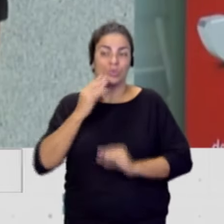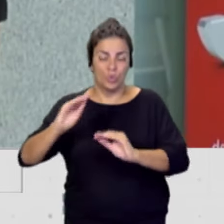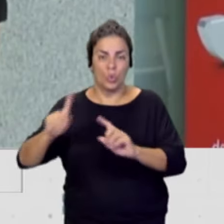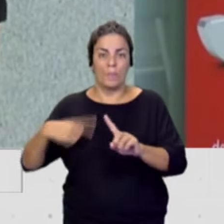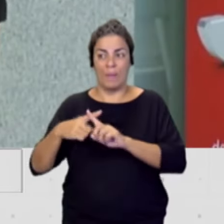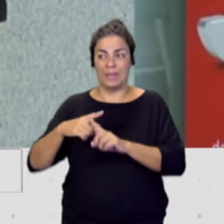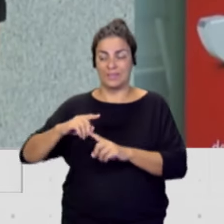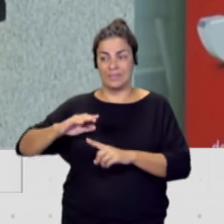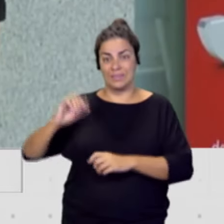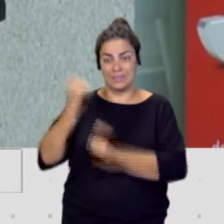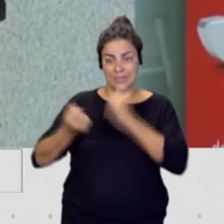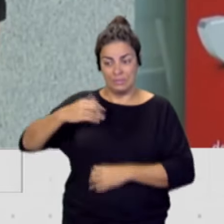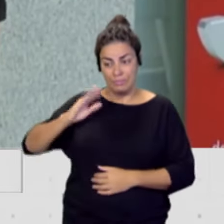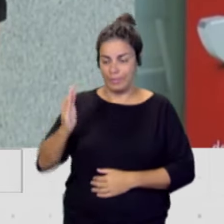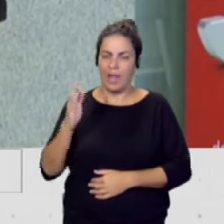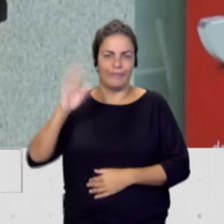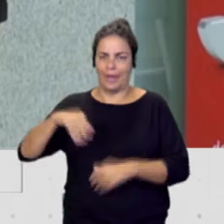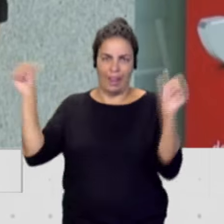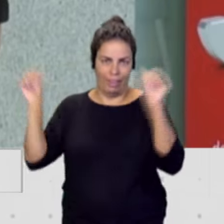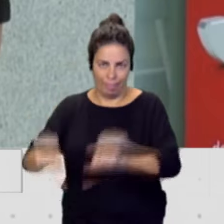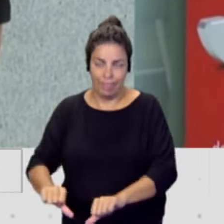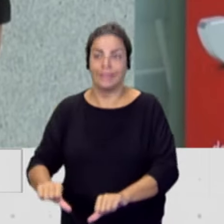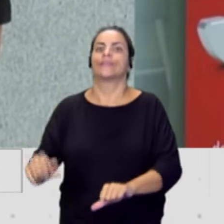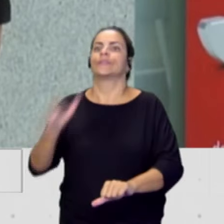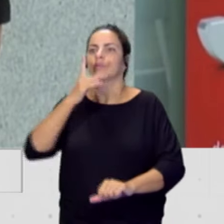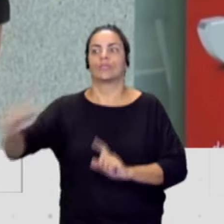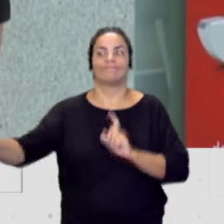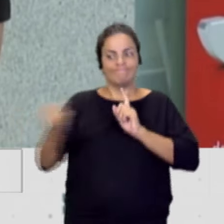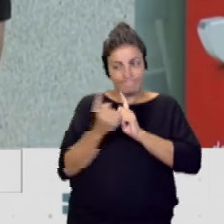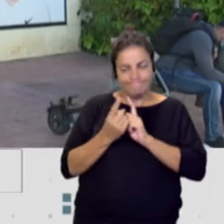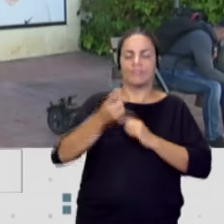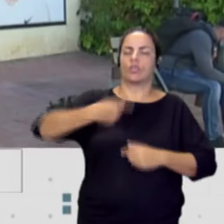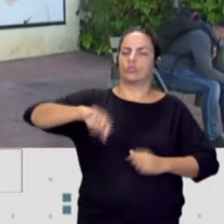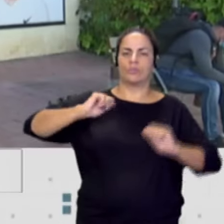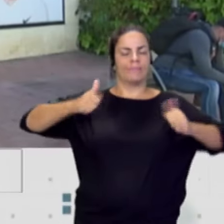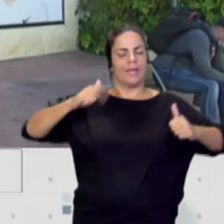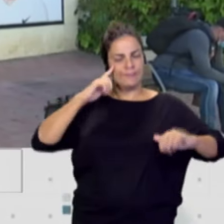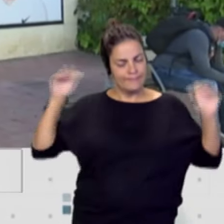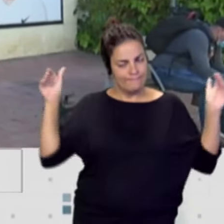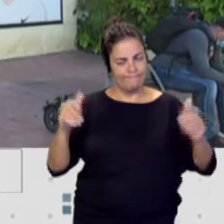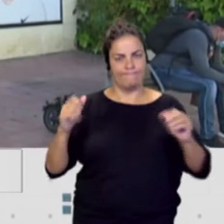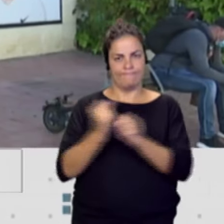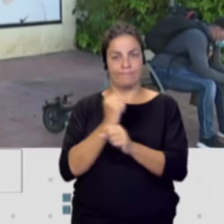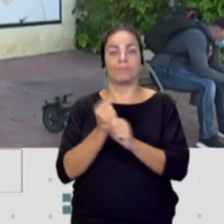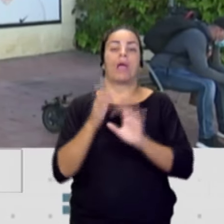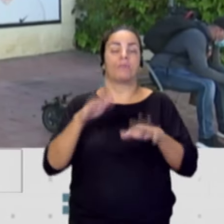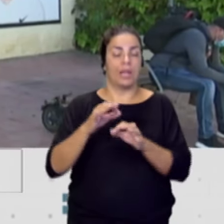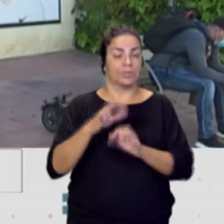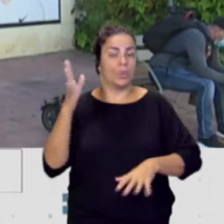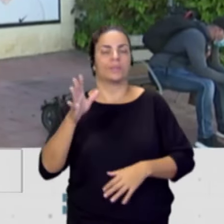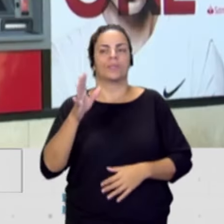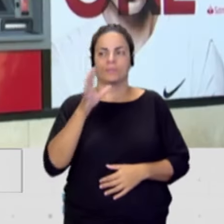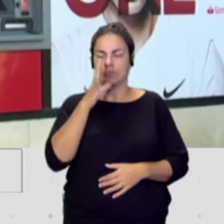acaba un fracaso, ¿no? Ahí es cuando ya llegó a nosotros, nos pusimos manos a la obra, con la suerte y el resultado que se le cancelaron